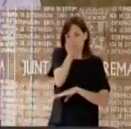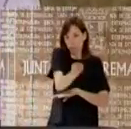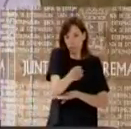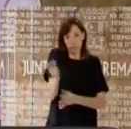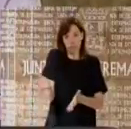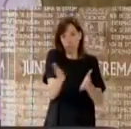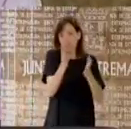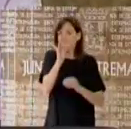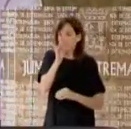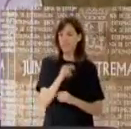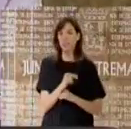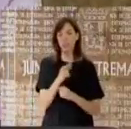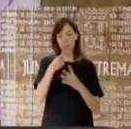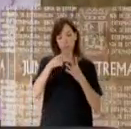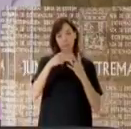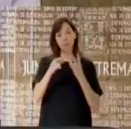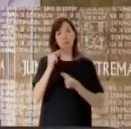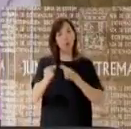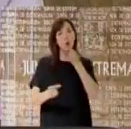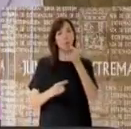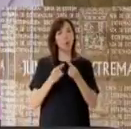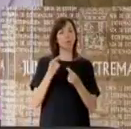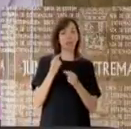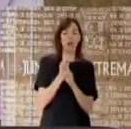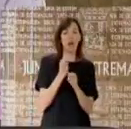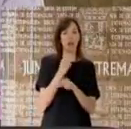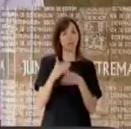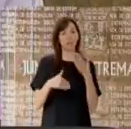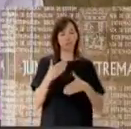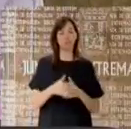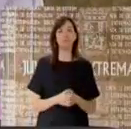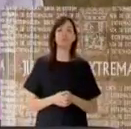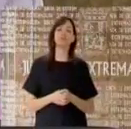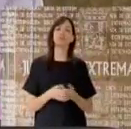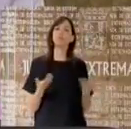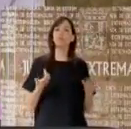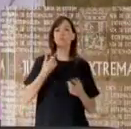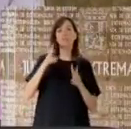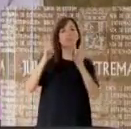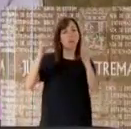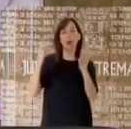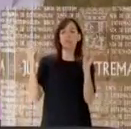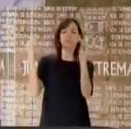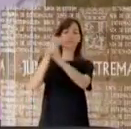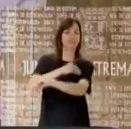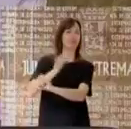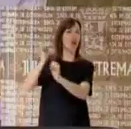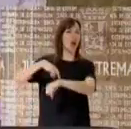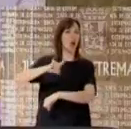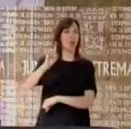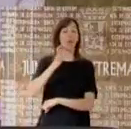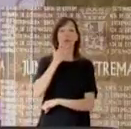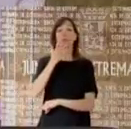pero todo eso se irá trabajando y se irá viendo. ¿En qué no estamos de acuerdo? En esa reducción